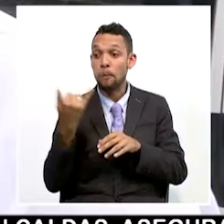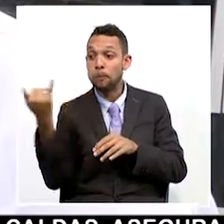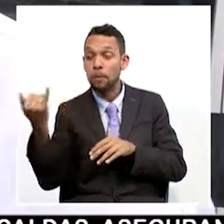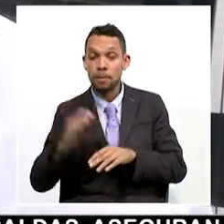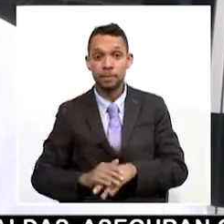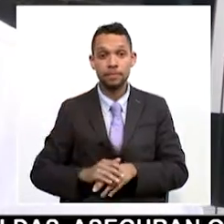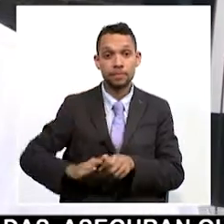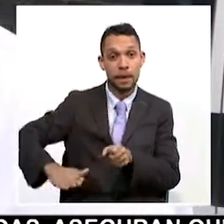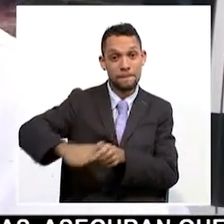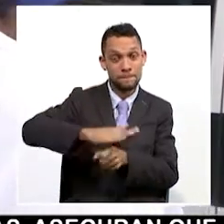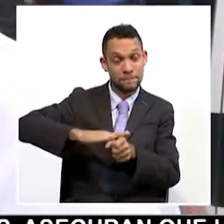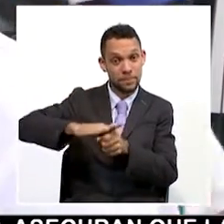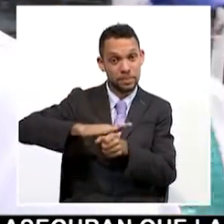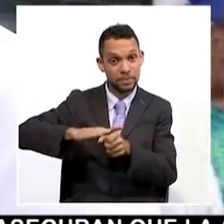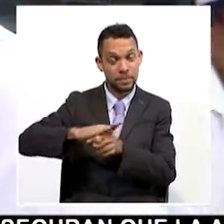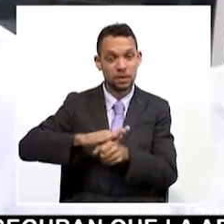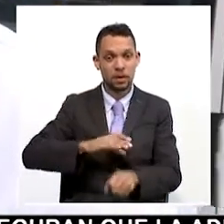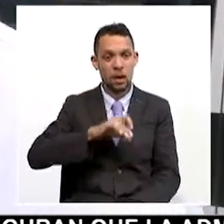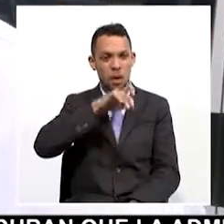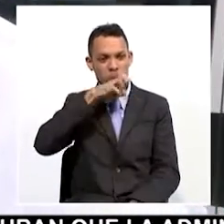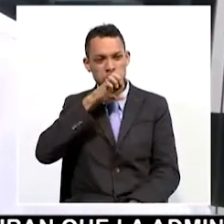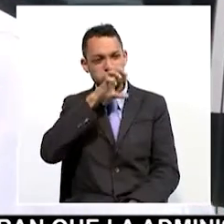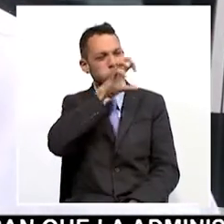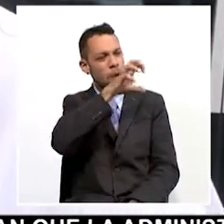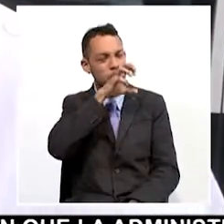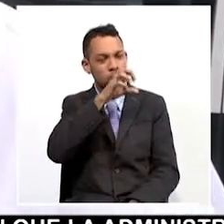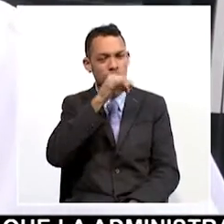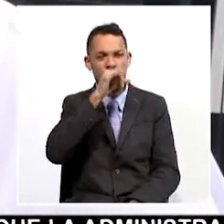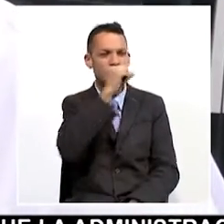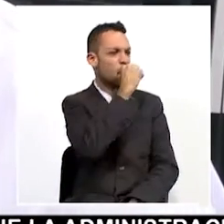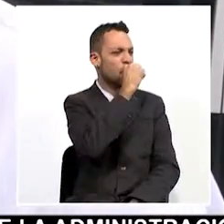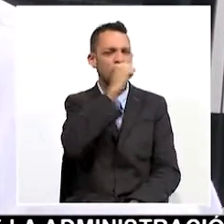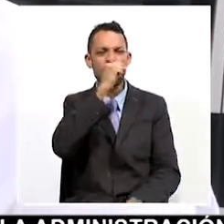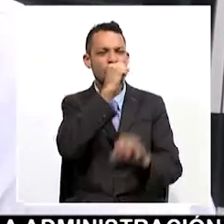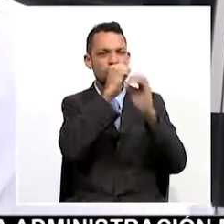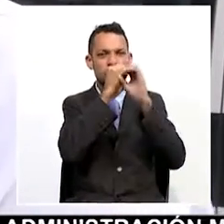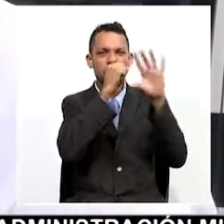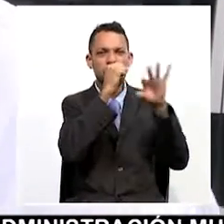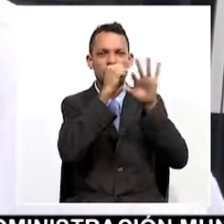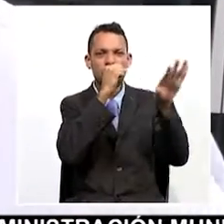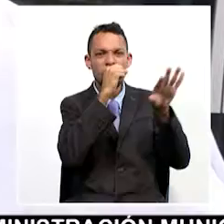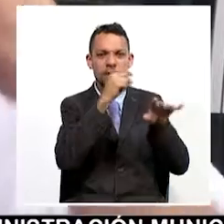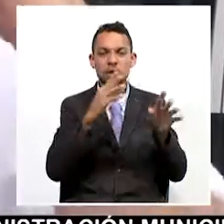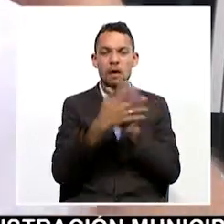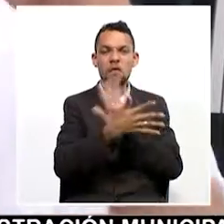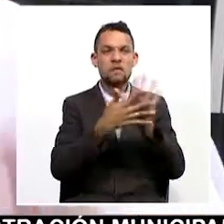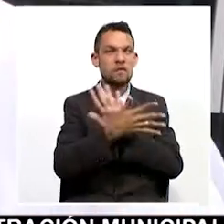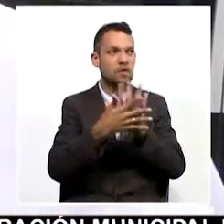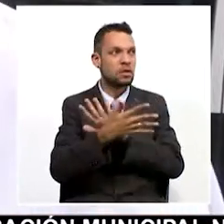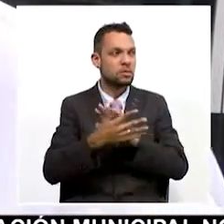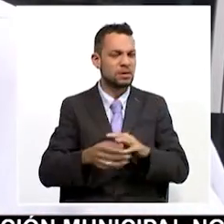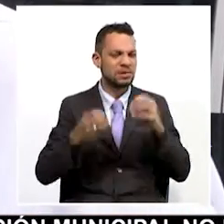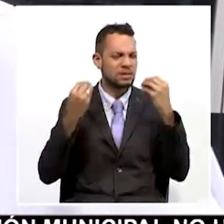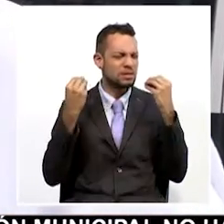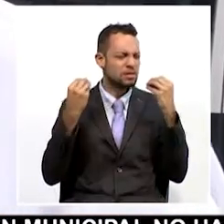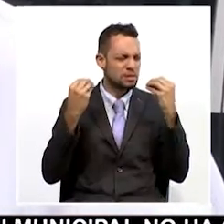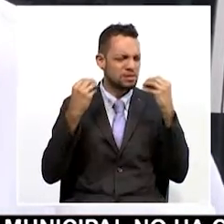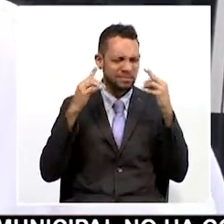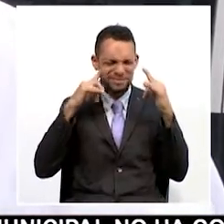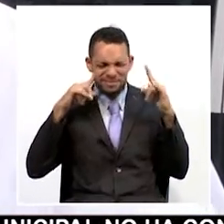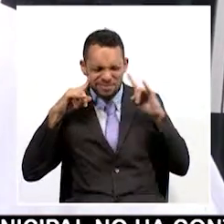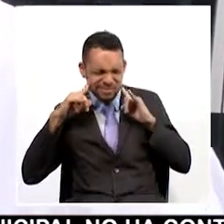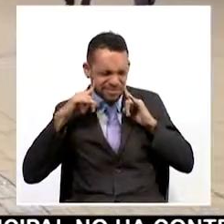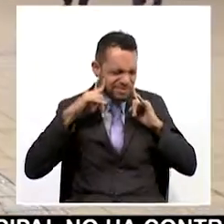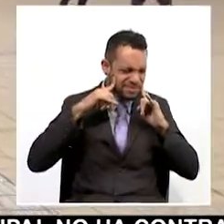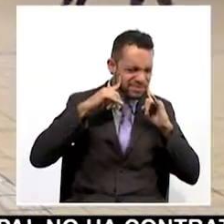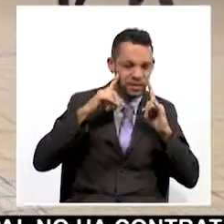espacio público y de los megáfonos, porque acá un fin de semana, un sábado, un domingo para trabajar acá, no es capaz uno por el ruido tan insoportable que